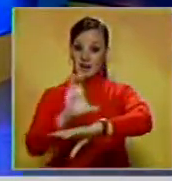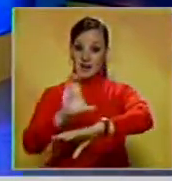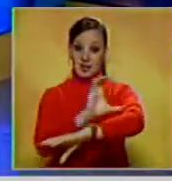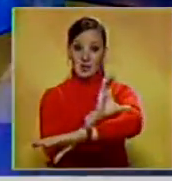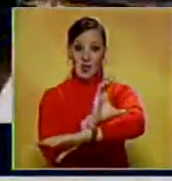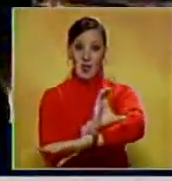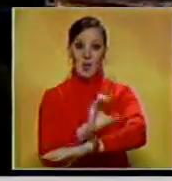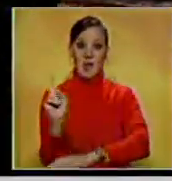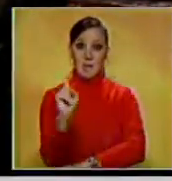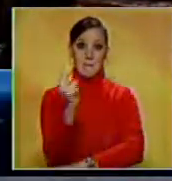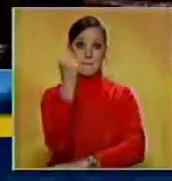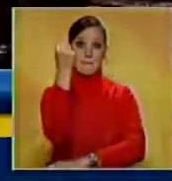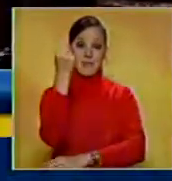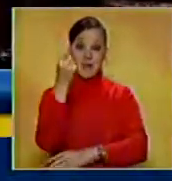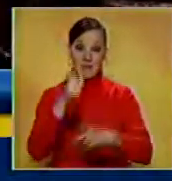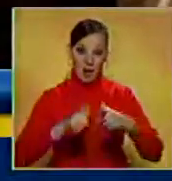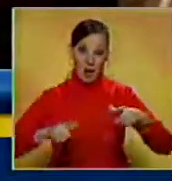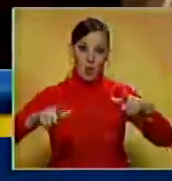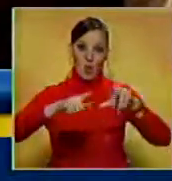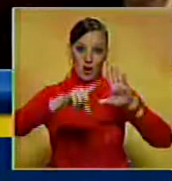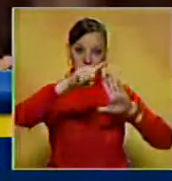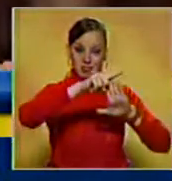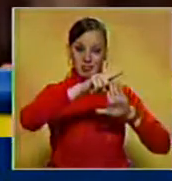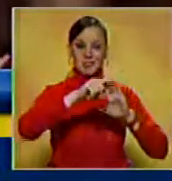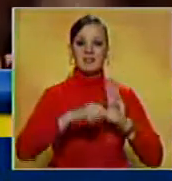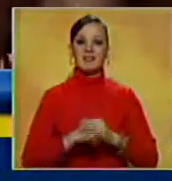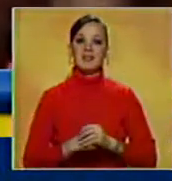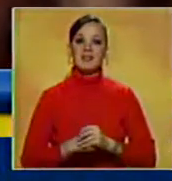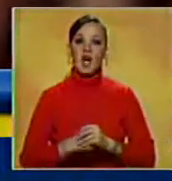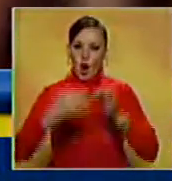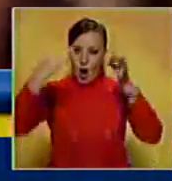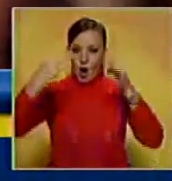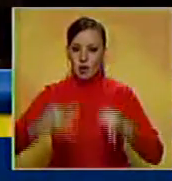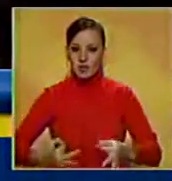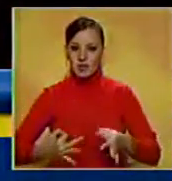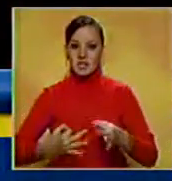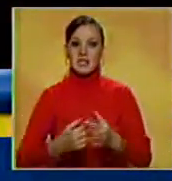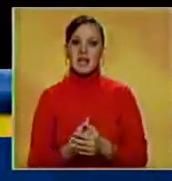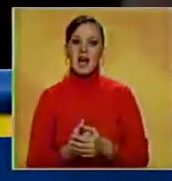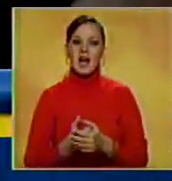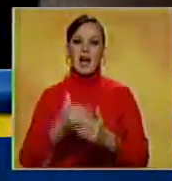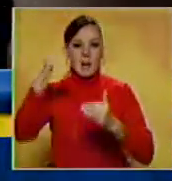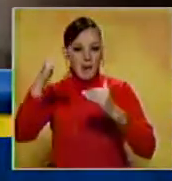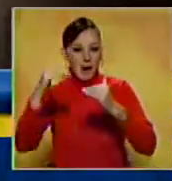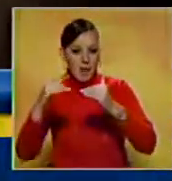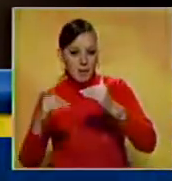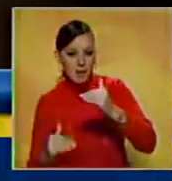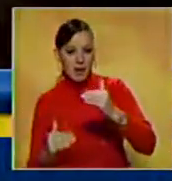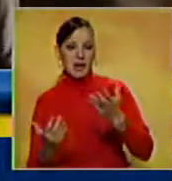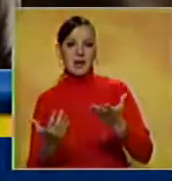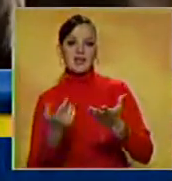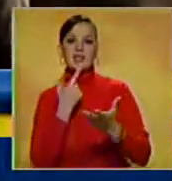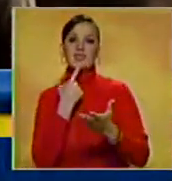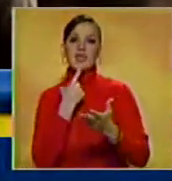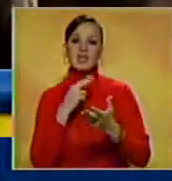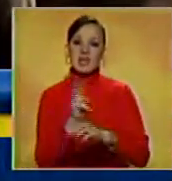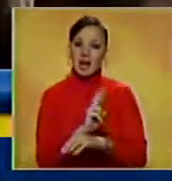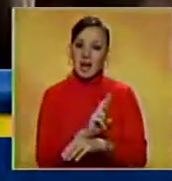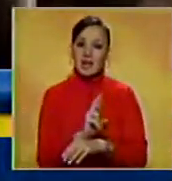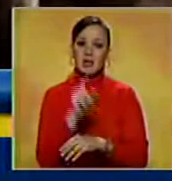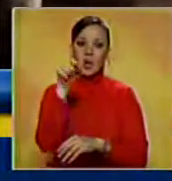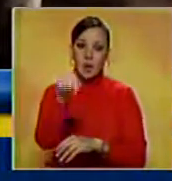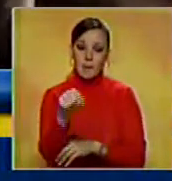top 100. A pocos días después de su lanzamiento oficial, Baja se posiciona en el top del Record Report. Para